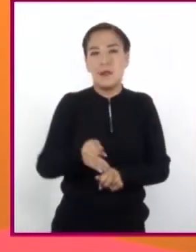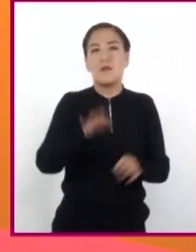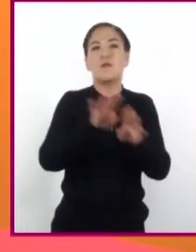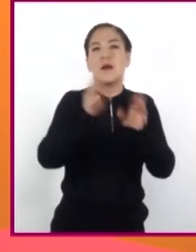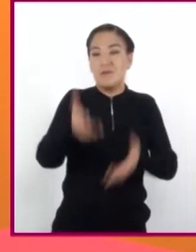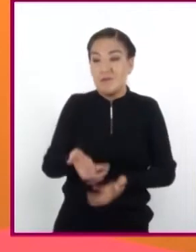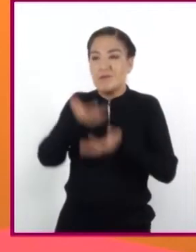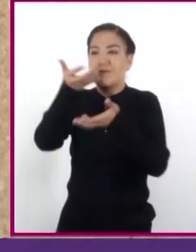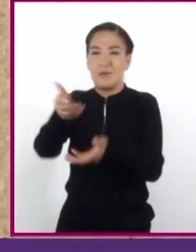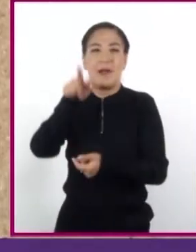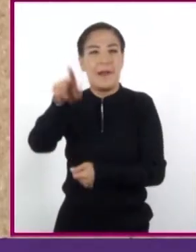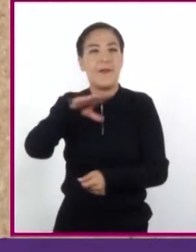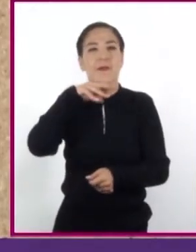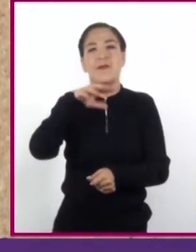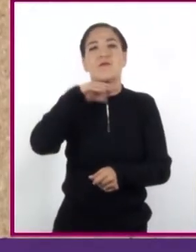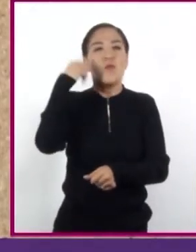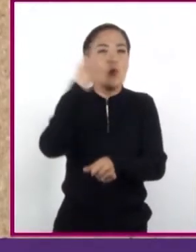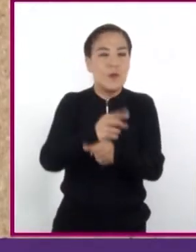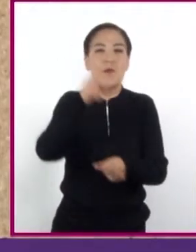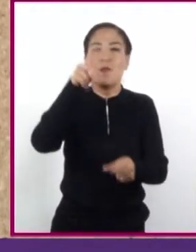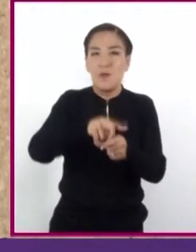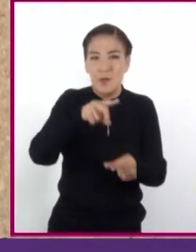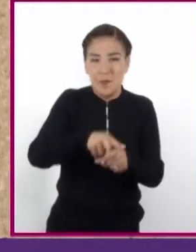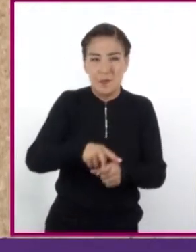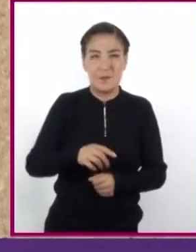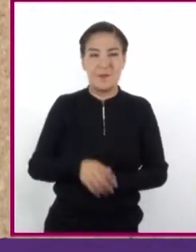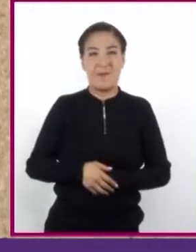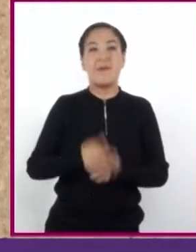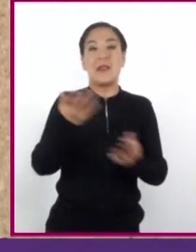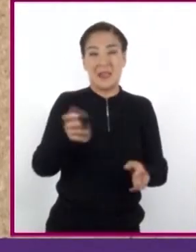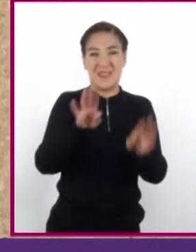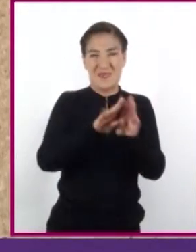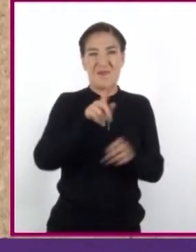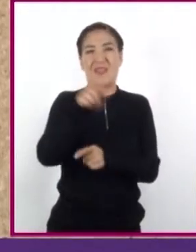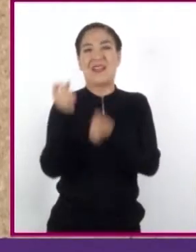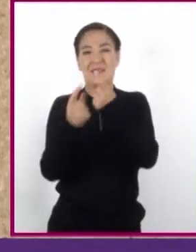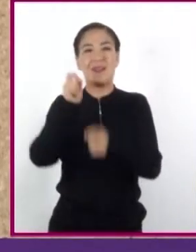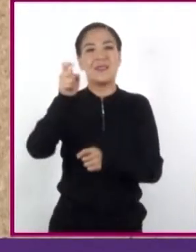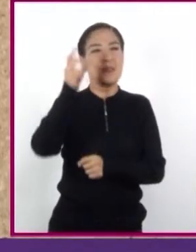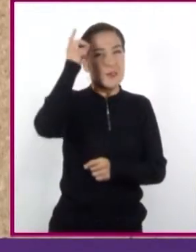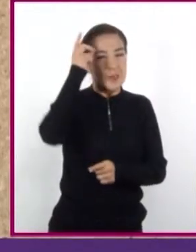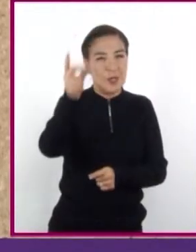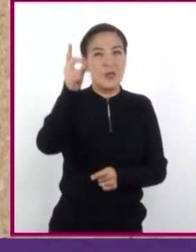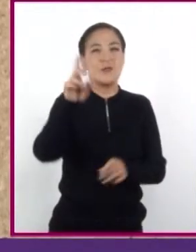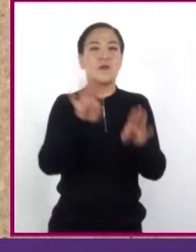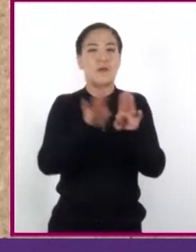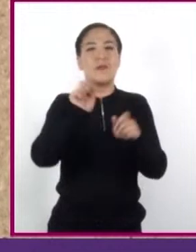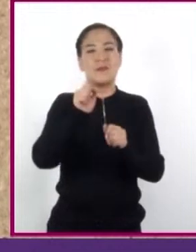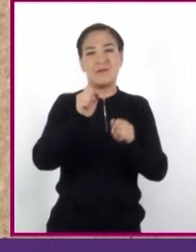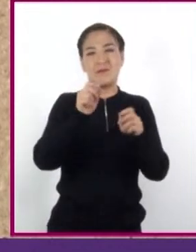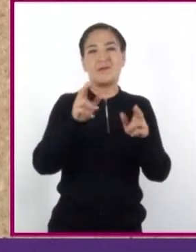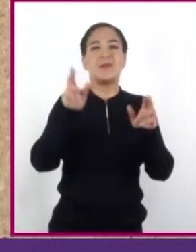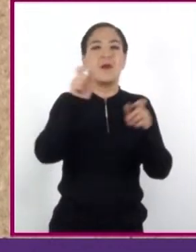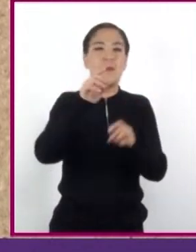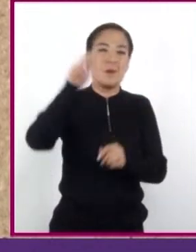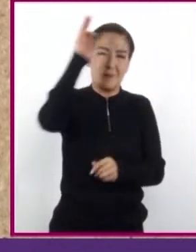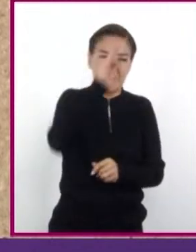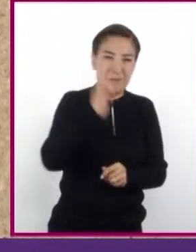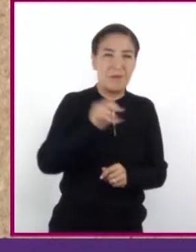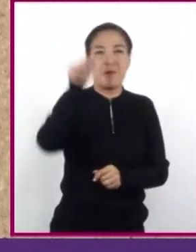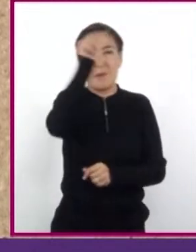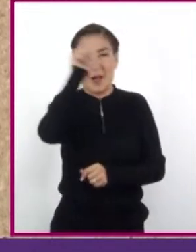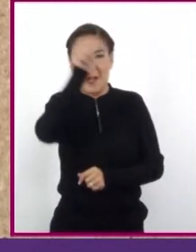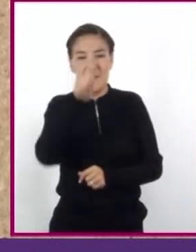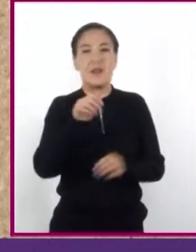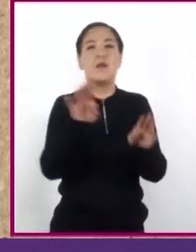como donativos. Respecto de los gobiernos diocesanos, es decir, los obispos y cabildos eclesiásticos,